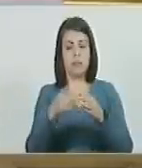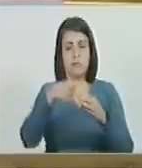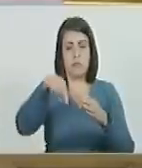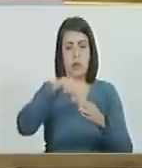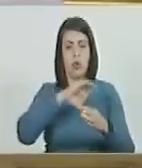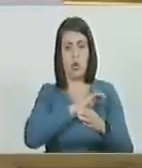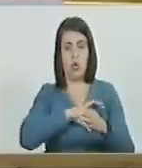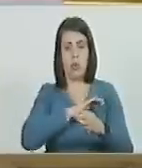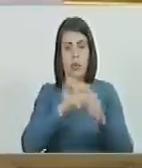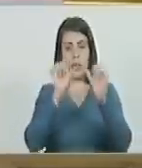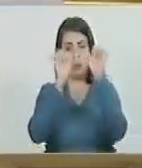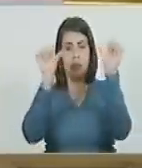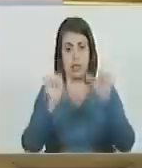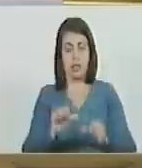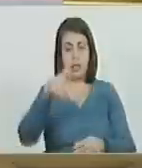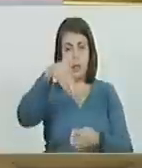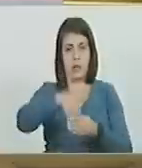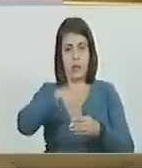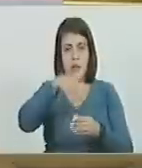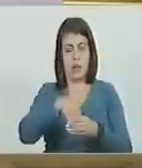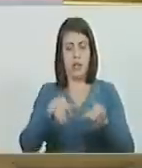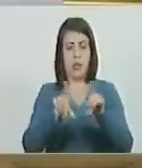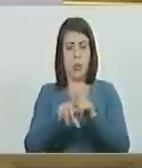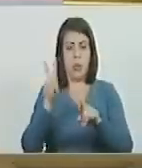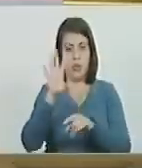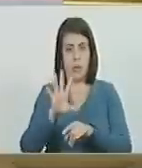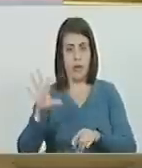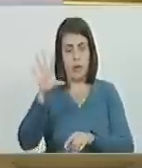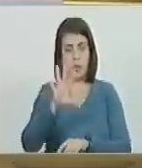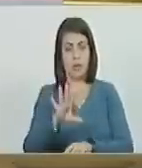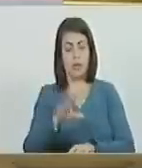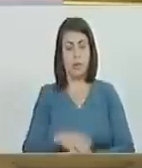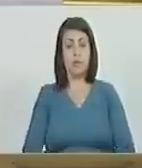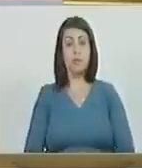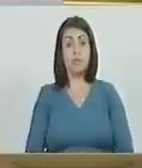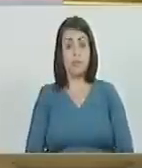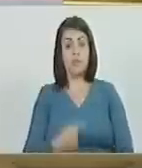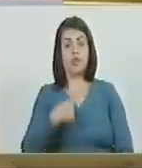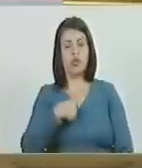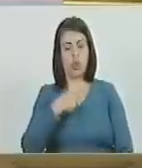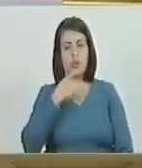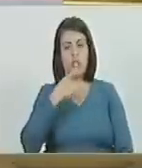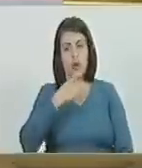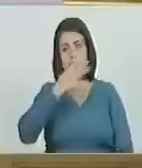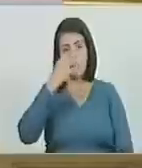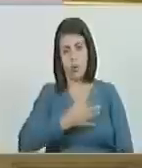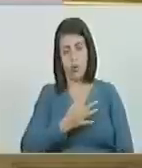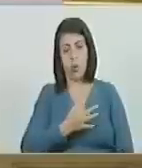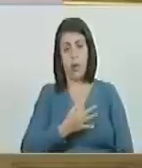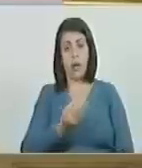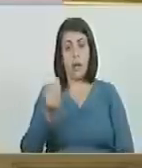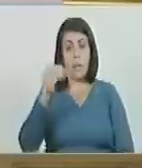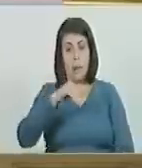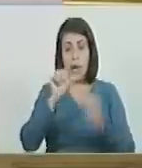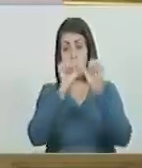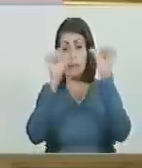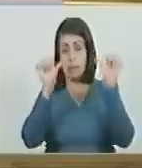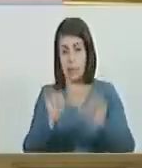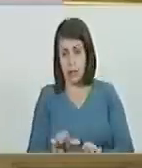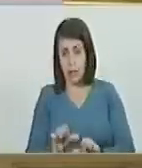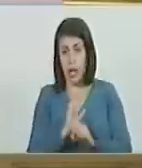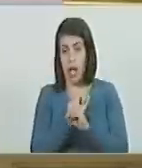de un sistema electoral como el venezolano, que yo me atrevo a afirmar es de los sistemas